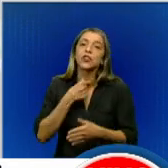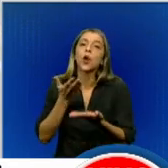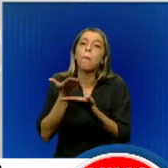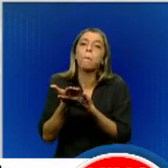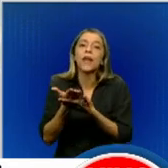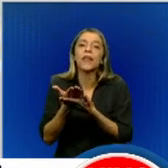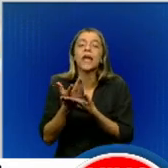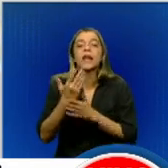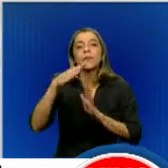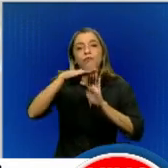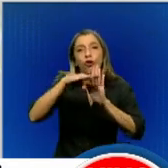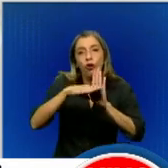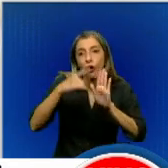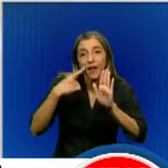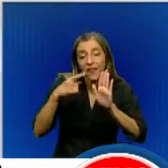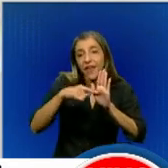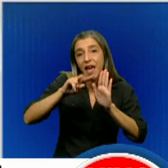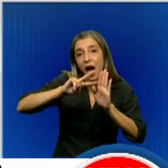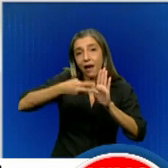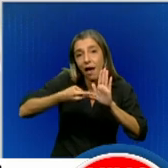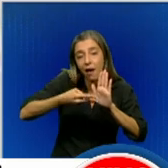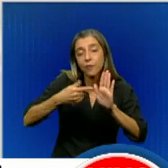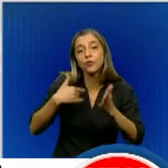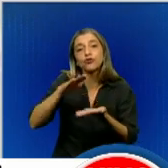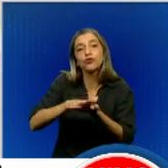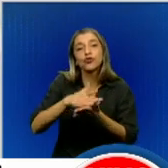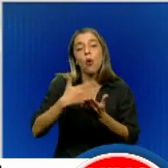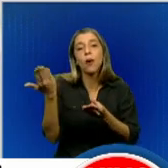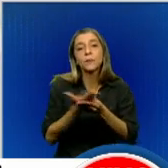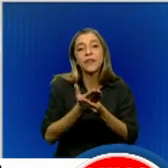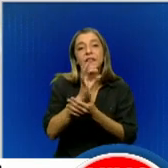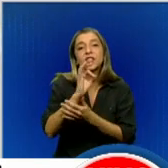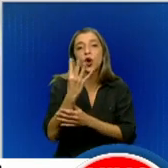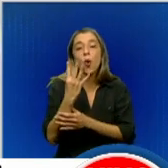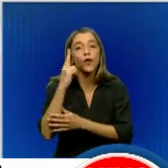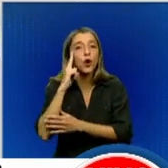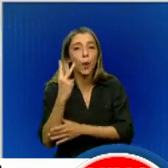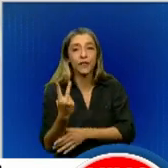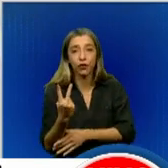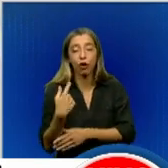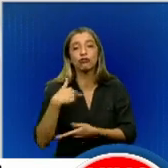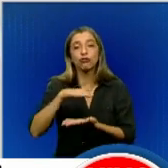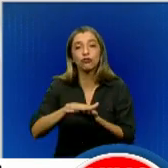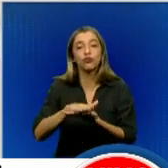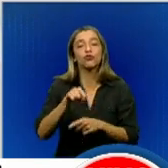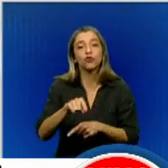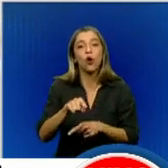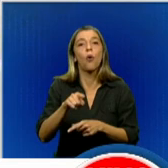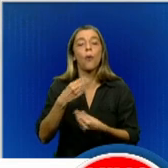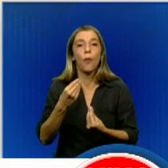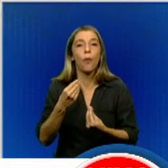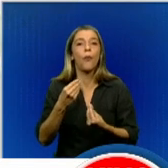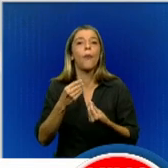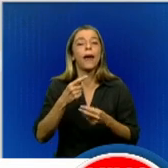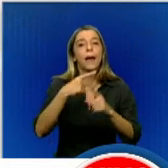una alteración del orden del día sobre el expediente 04 92 que trata de una red típica toria del